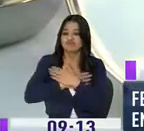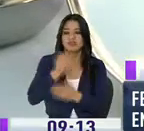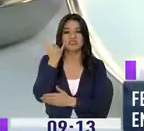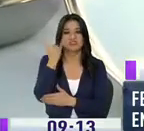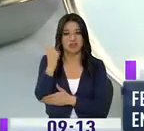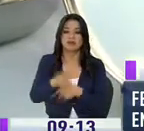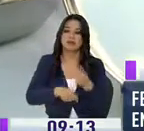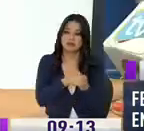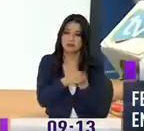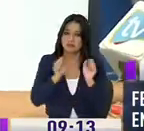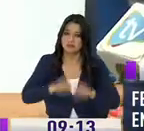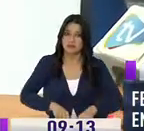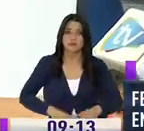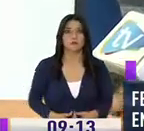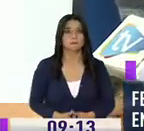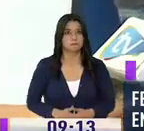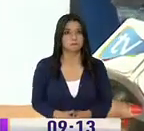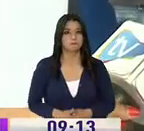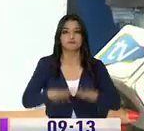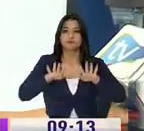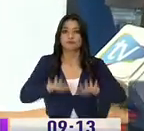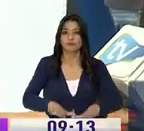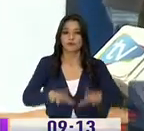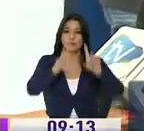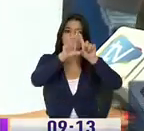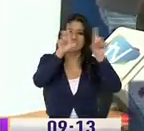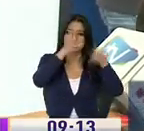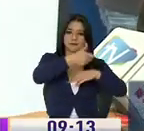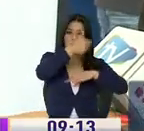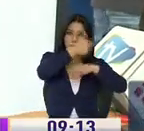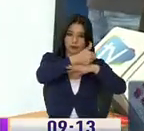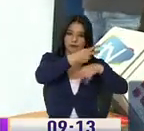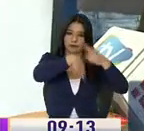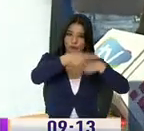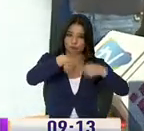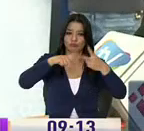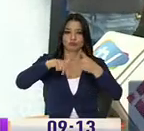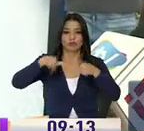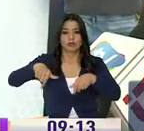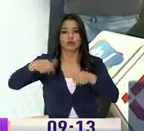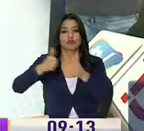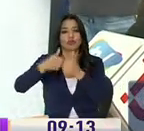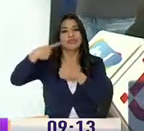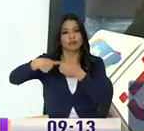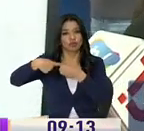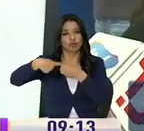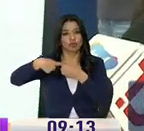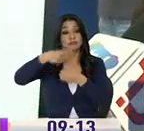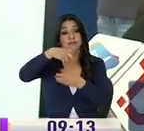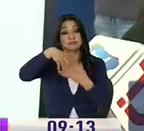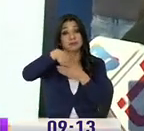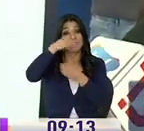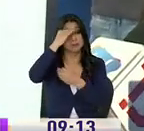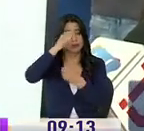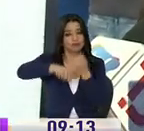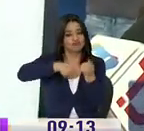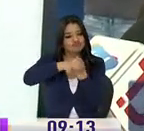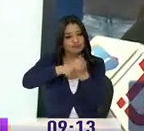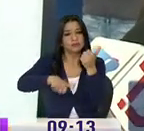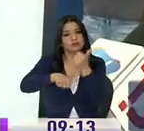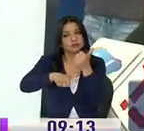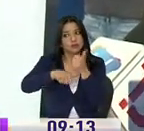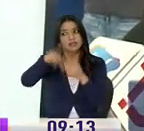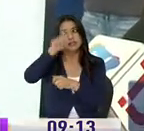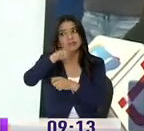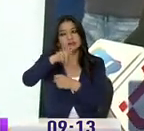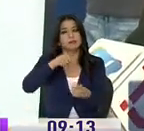la fortalezca. Lo que estamos haciendo con la Cámara y con Conquito es justamente asesorar a los microempresarios, a los emprendedores que